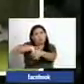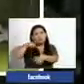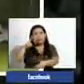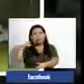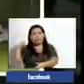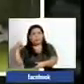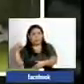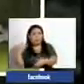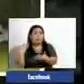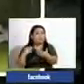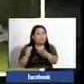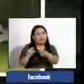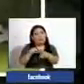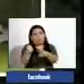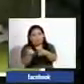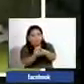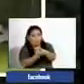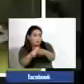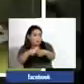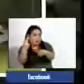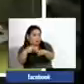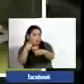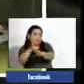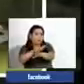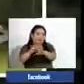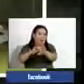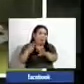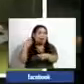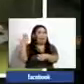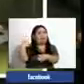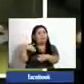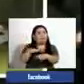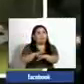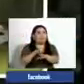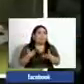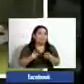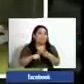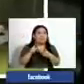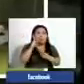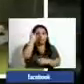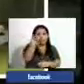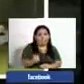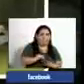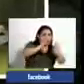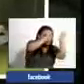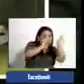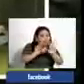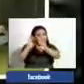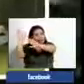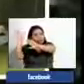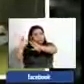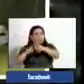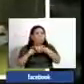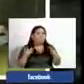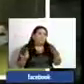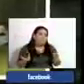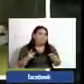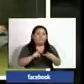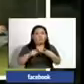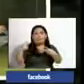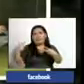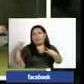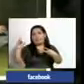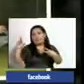ya ausencias de otros jugadores que el torneo anterior habían abandonado, como el portero, como